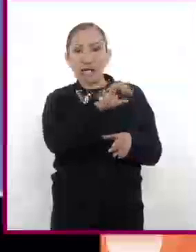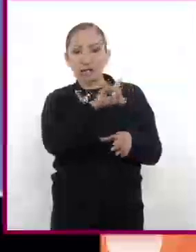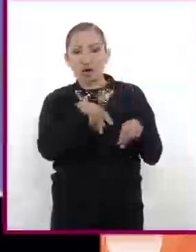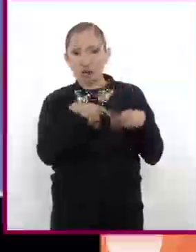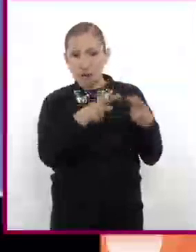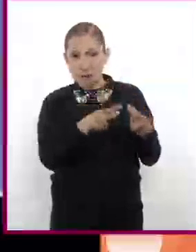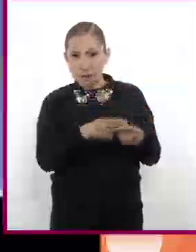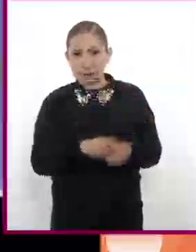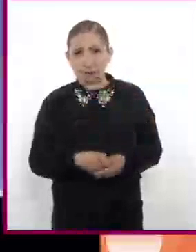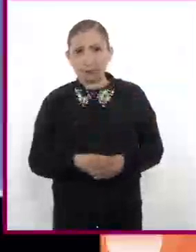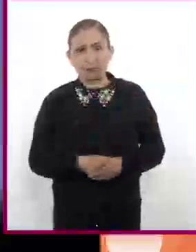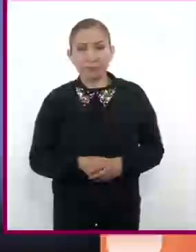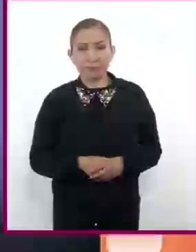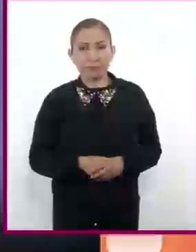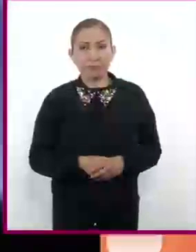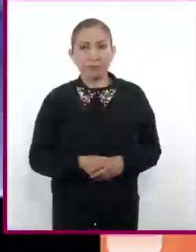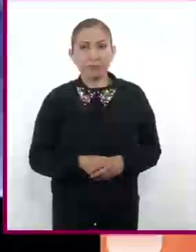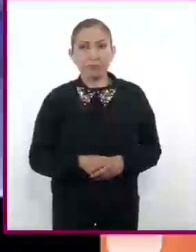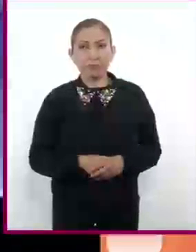débil.